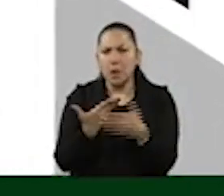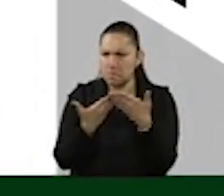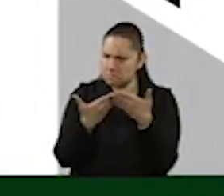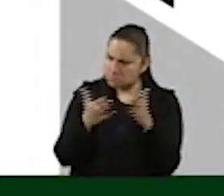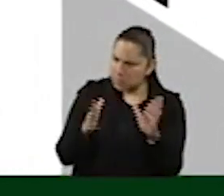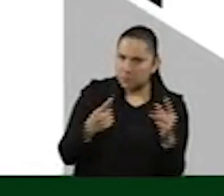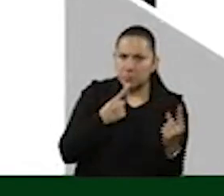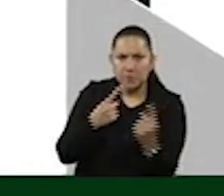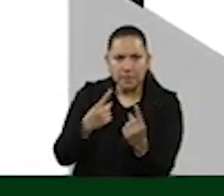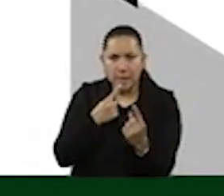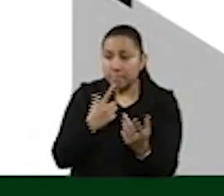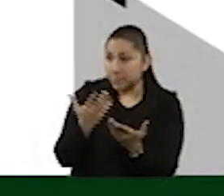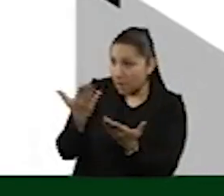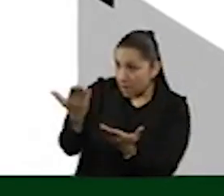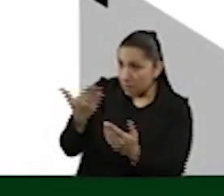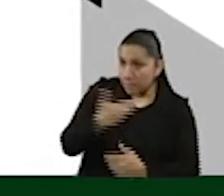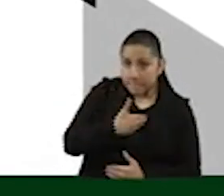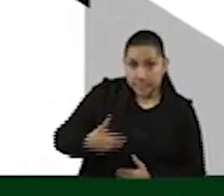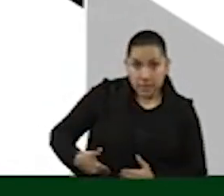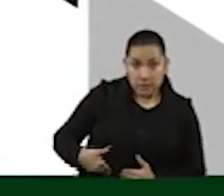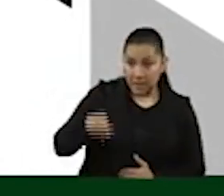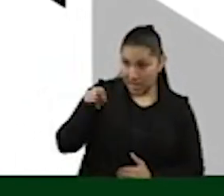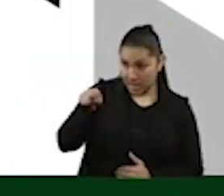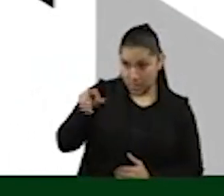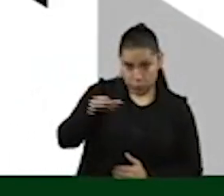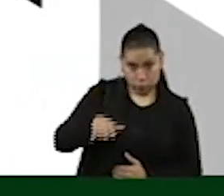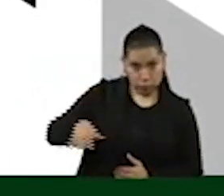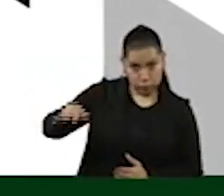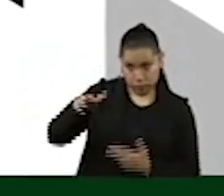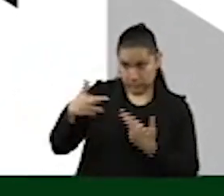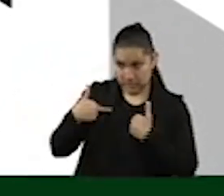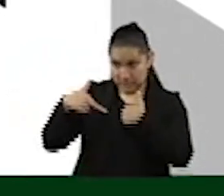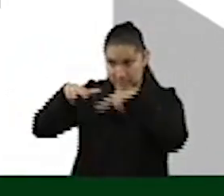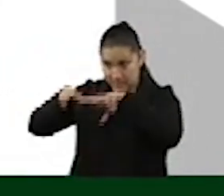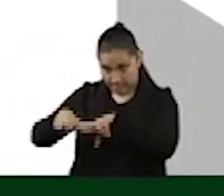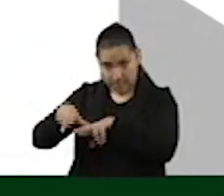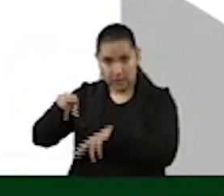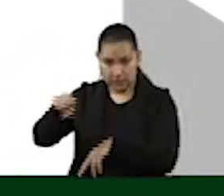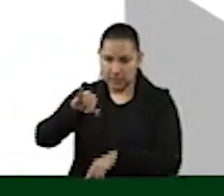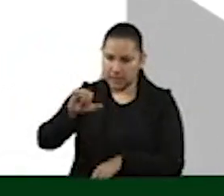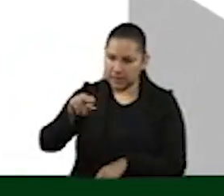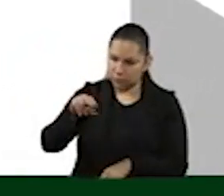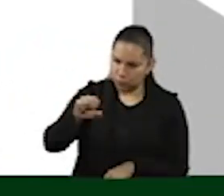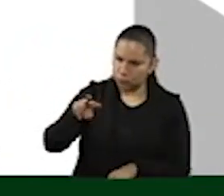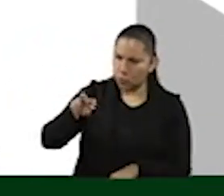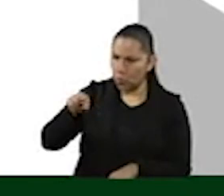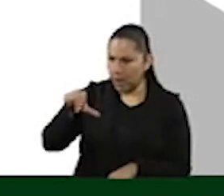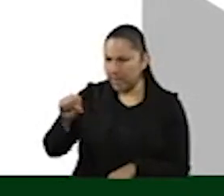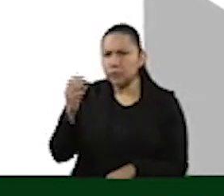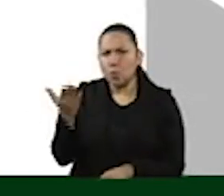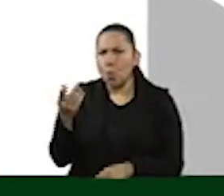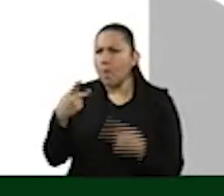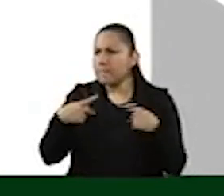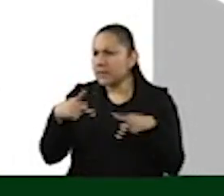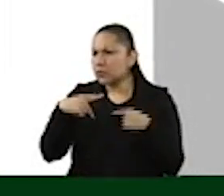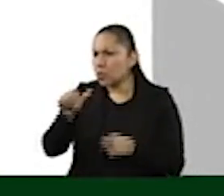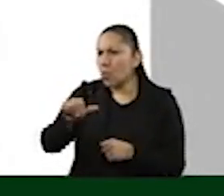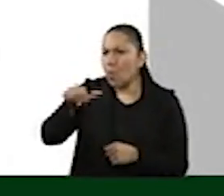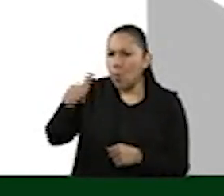por parte del vocero de la presidencia, Jesús Ramírez Cuevas, ni de nadie de su oficina para